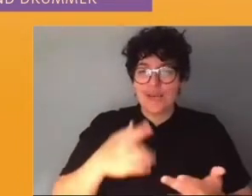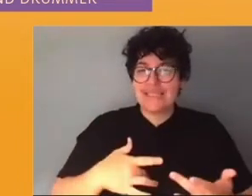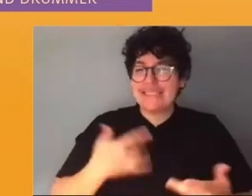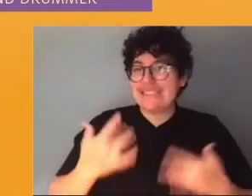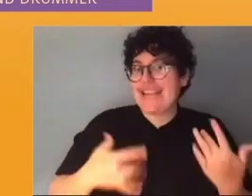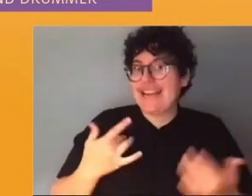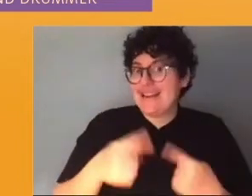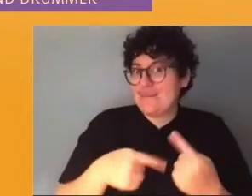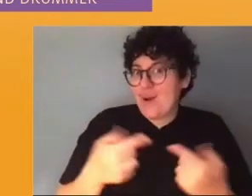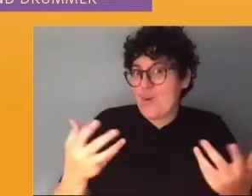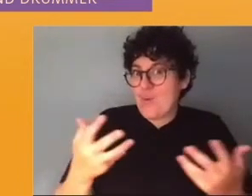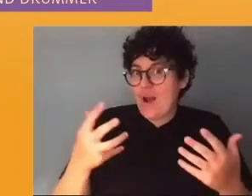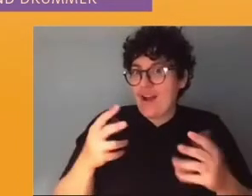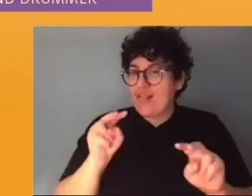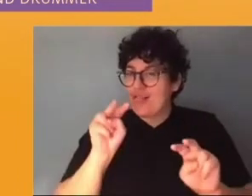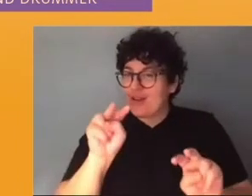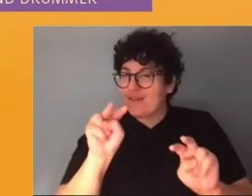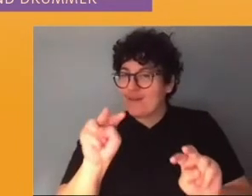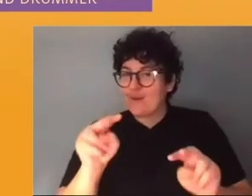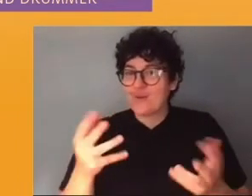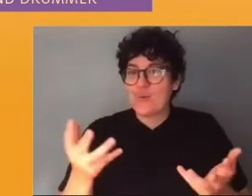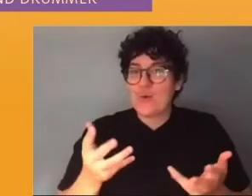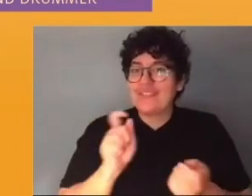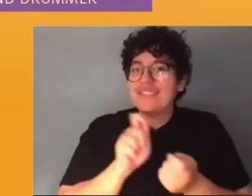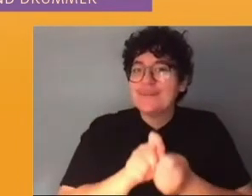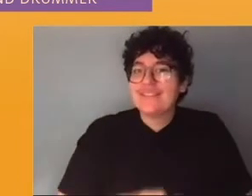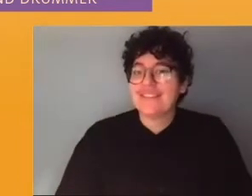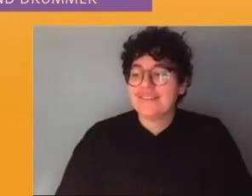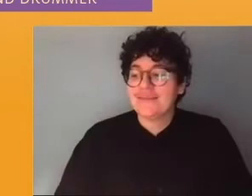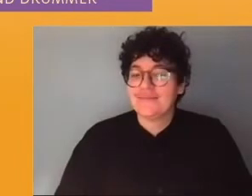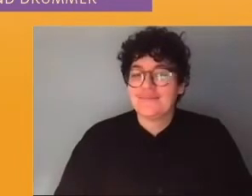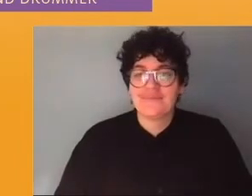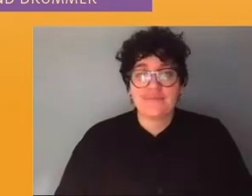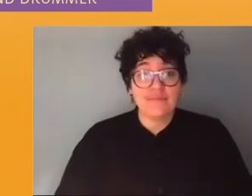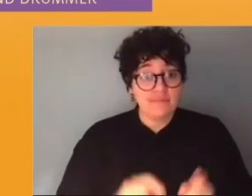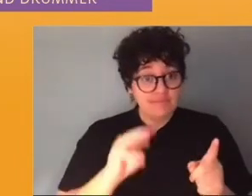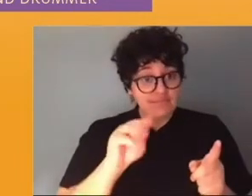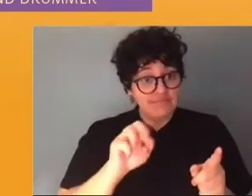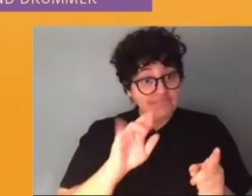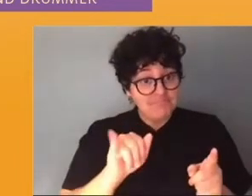¿O qué es lo que ustedes, qué les emociona? Mari, si quieres empezar.